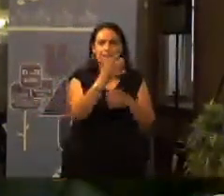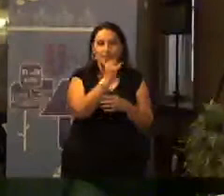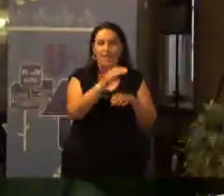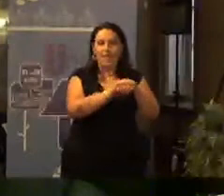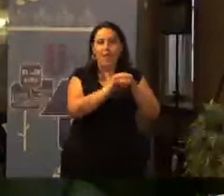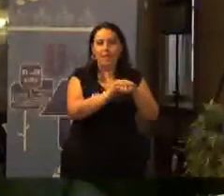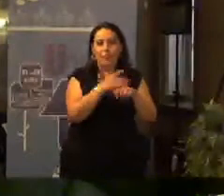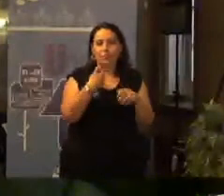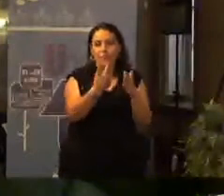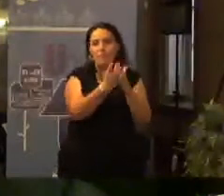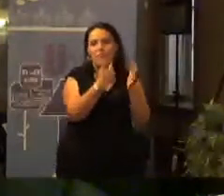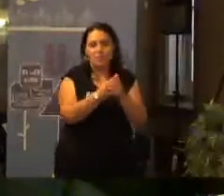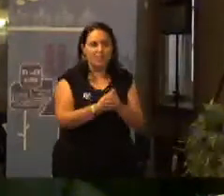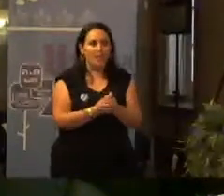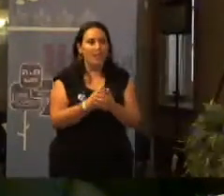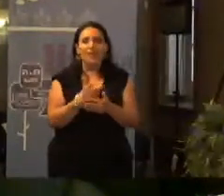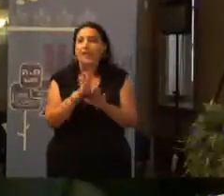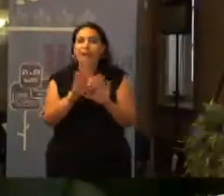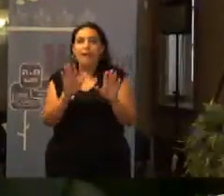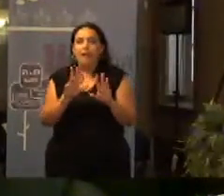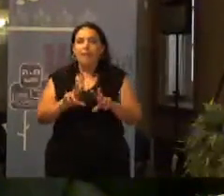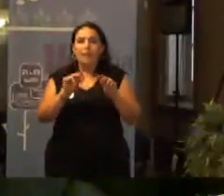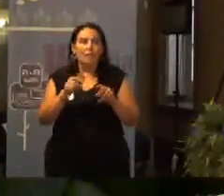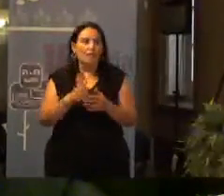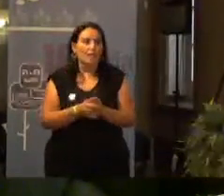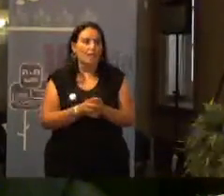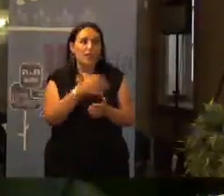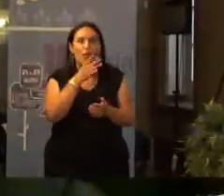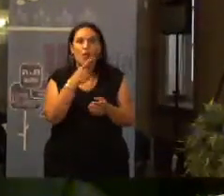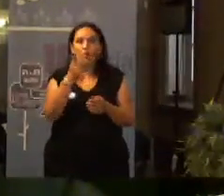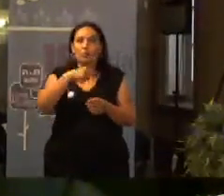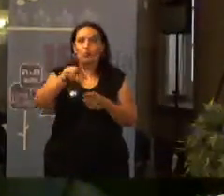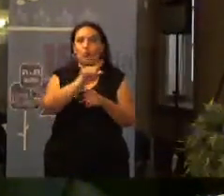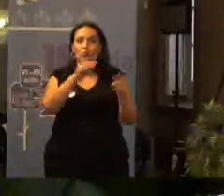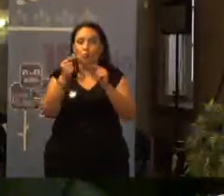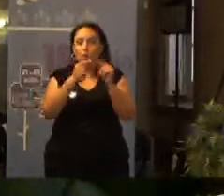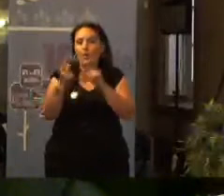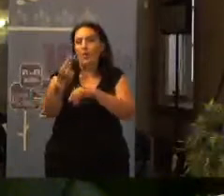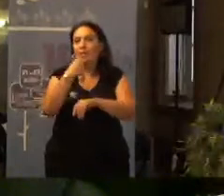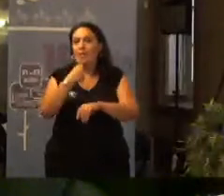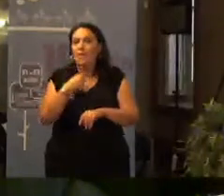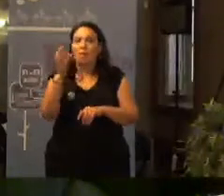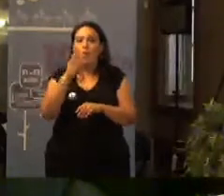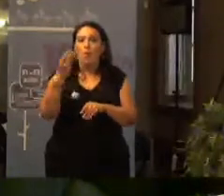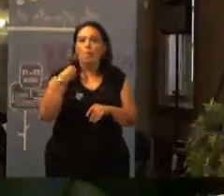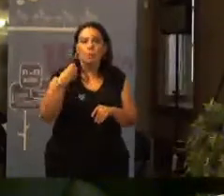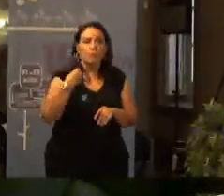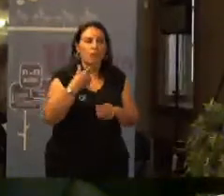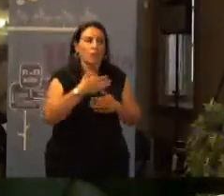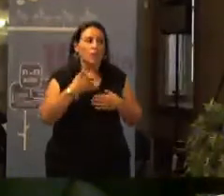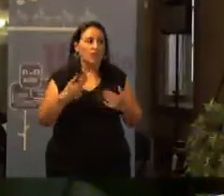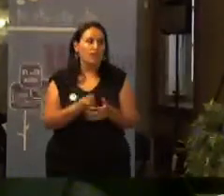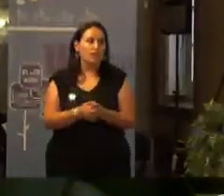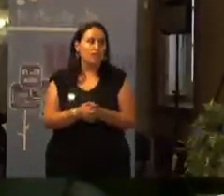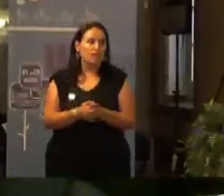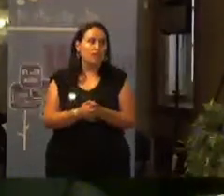todo, por lo tanto, queda aberto a partir de aí o que queirades discutir, decir ou enmendarme todas as planas posibles do mundo,